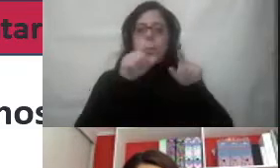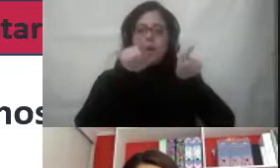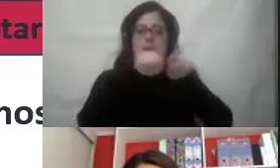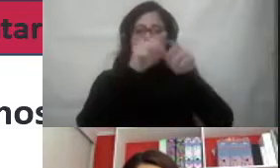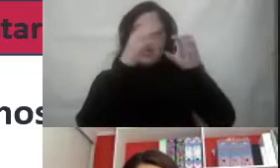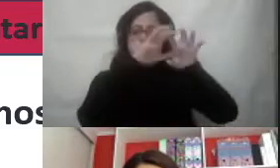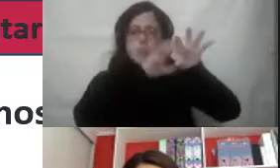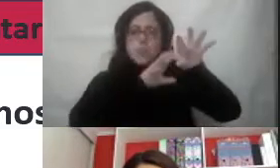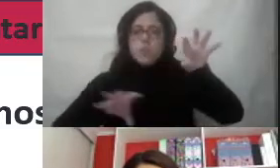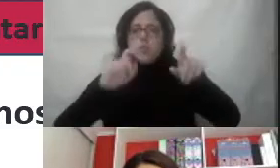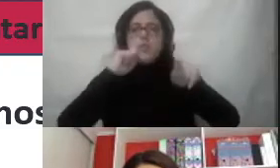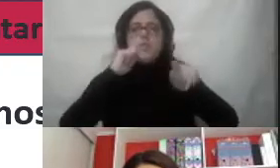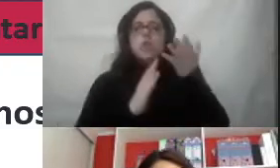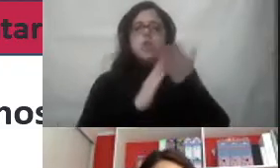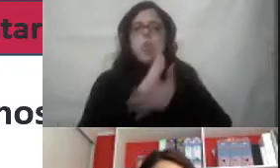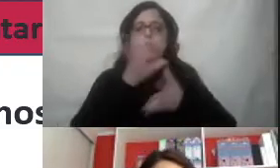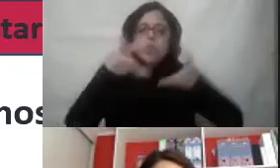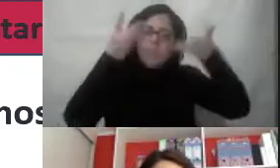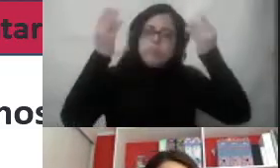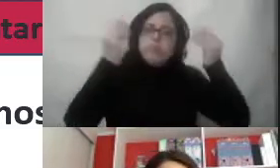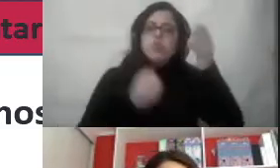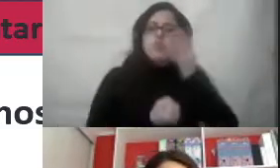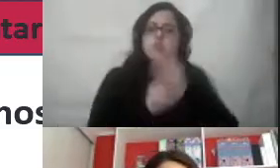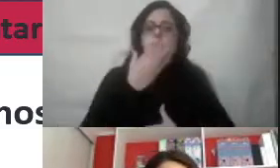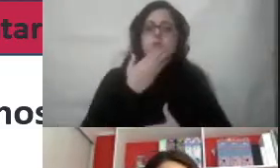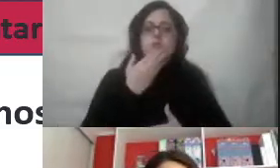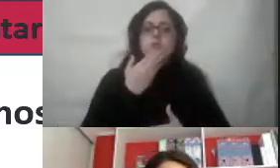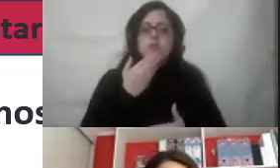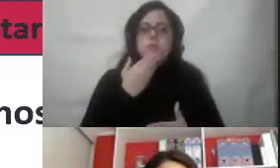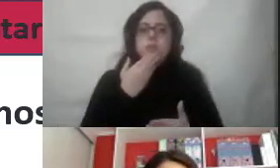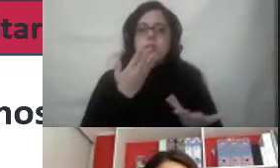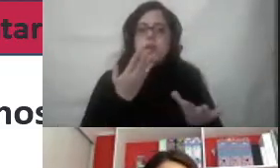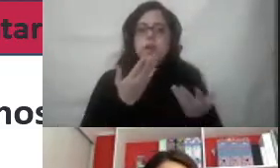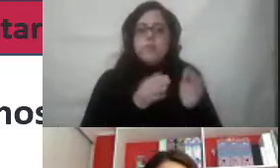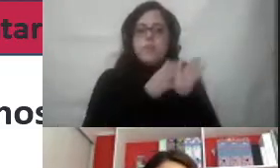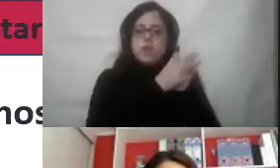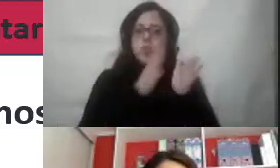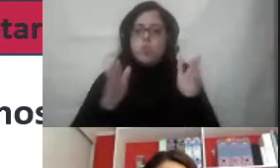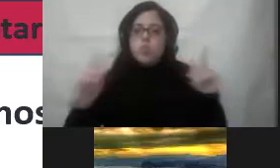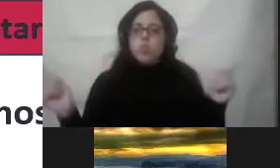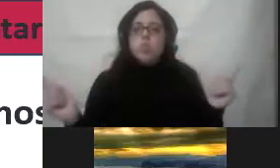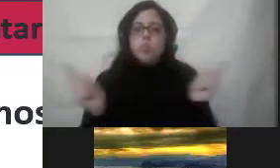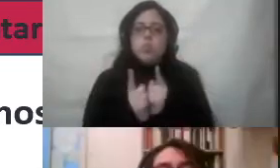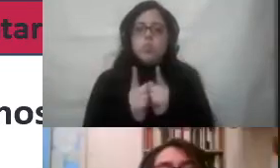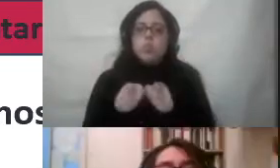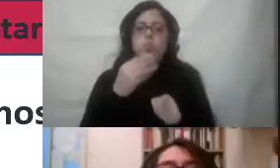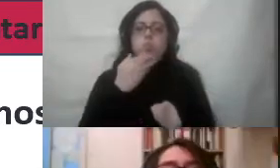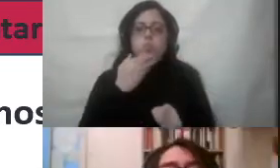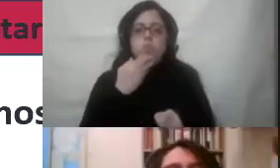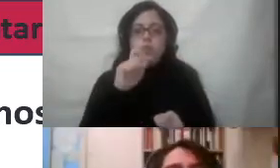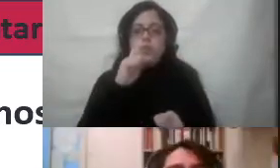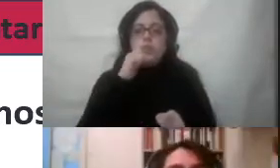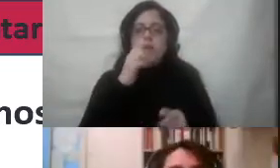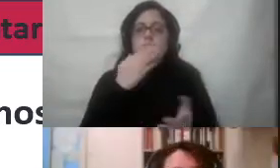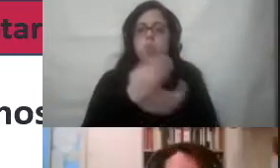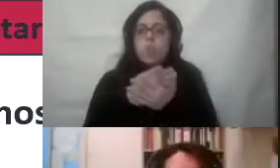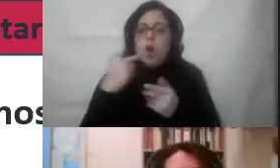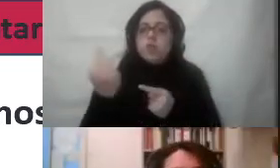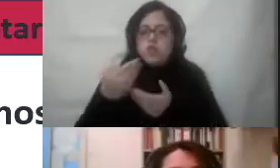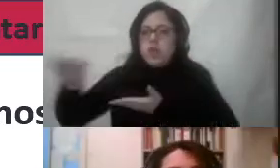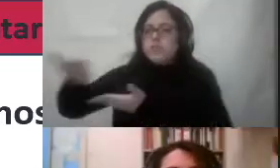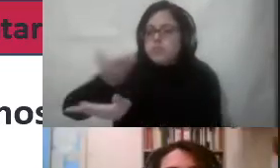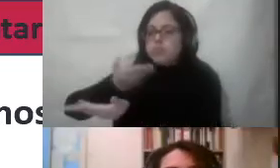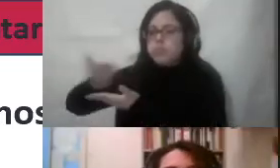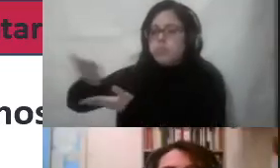de nuevos conocimientos, de estructuración y de síntesis, y esta es en la etapa en donde nosotros más retroalimentamos.